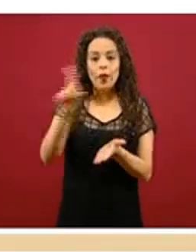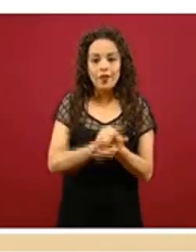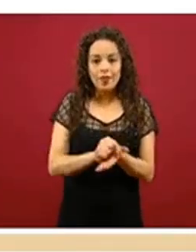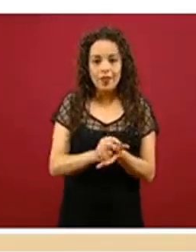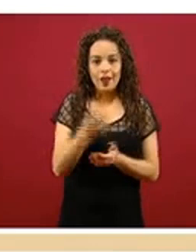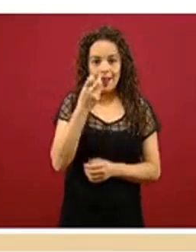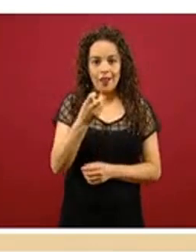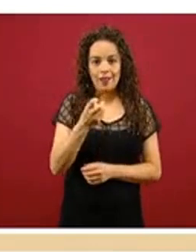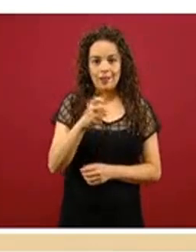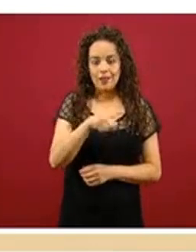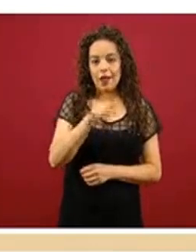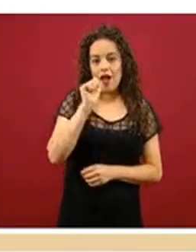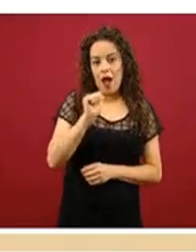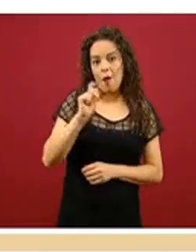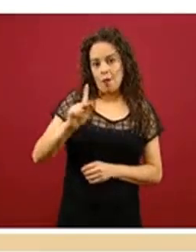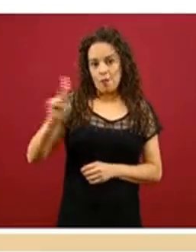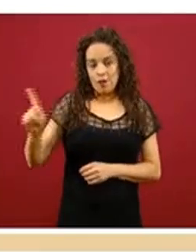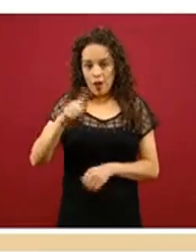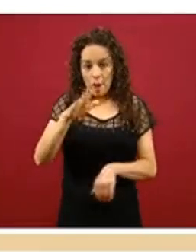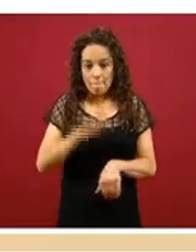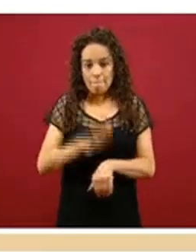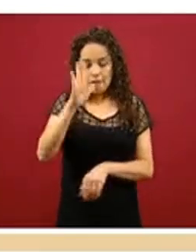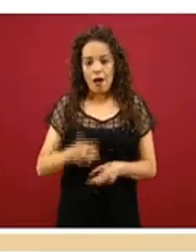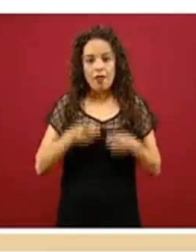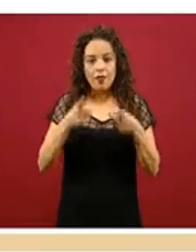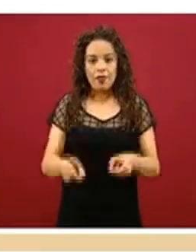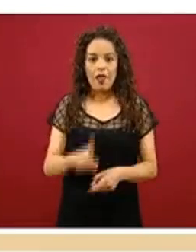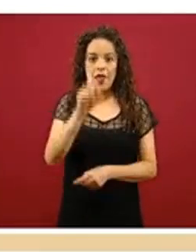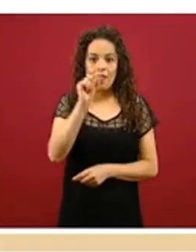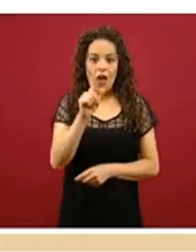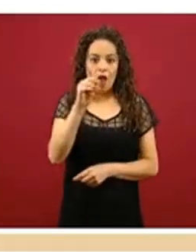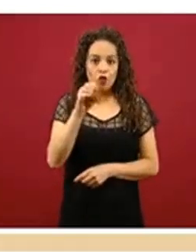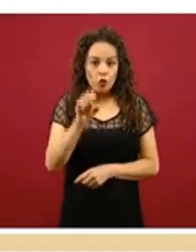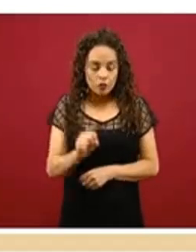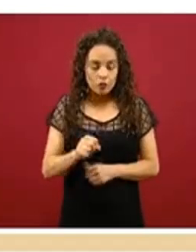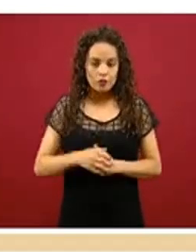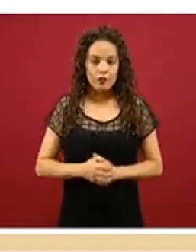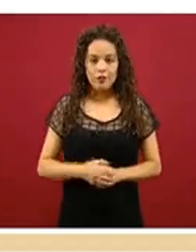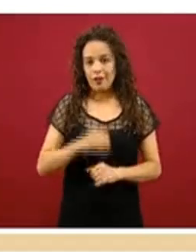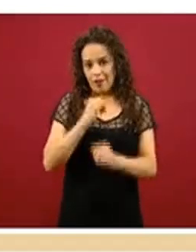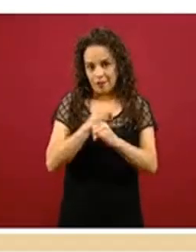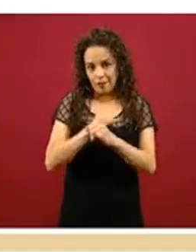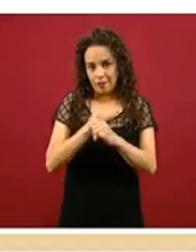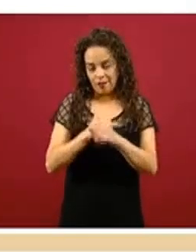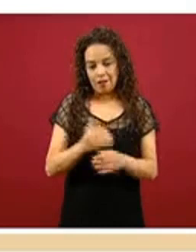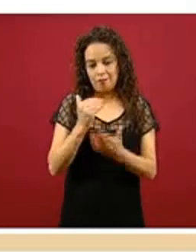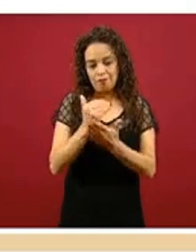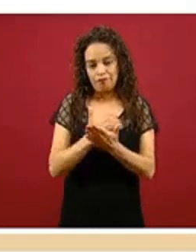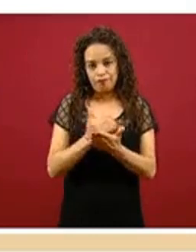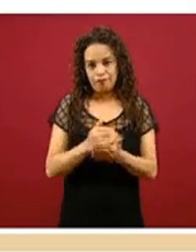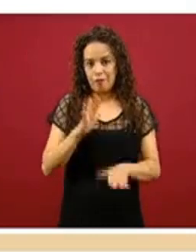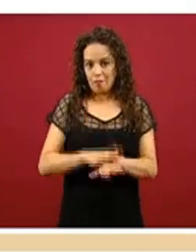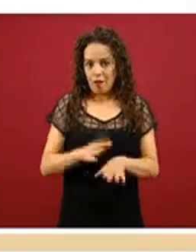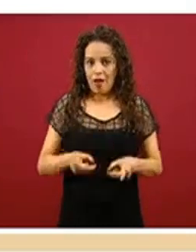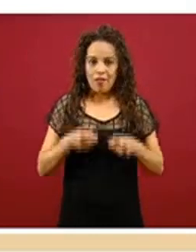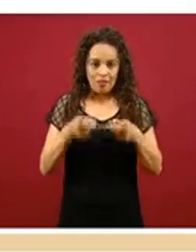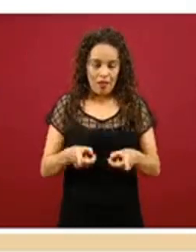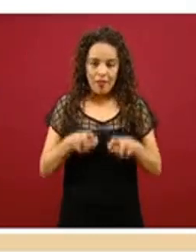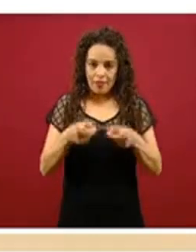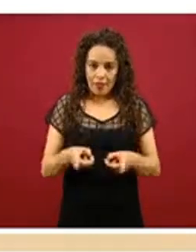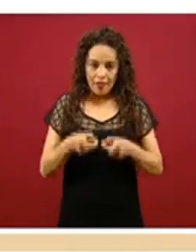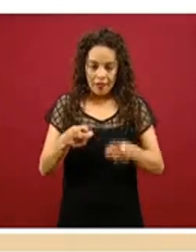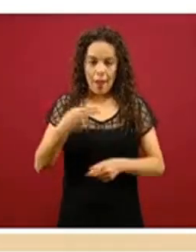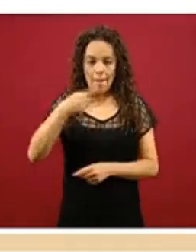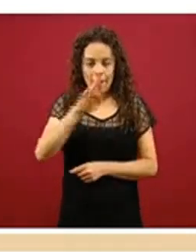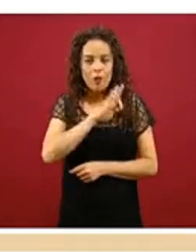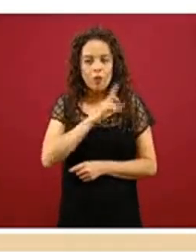plataforma que más datos nos otorga y más sistemáticamente, aunque sí se nota un